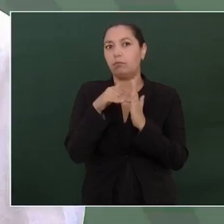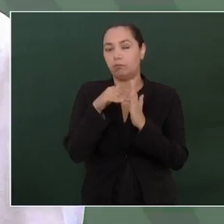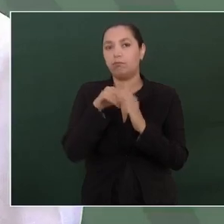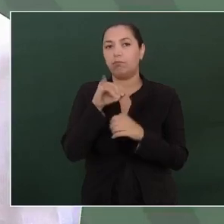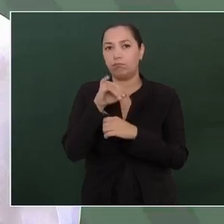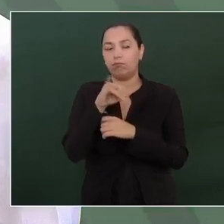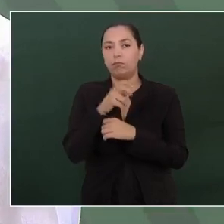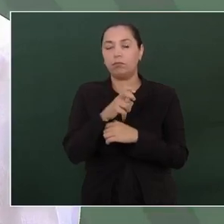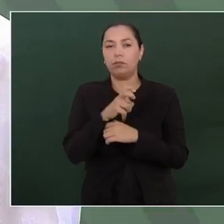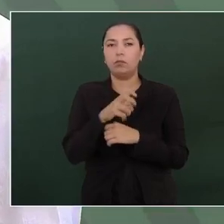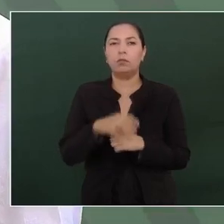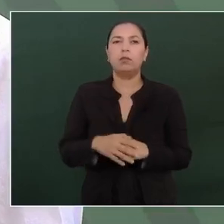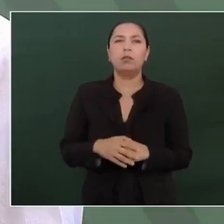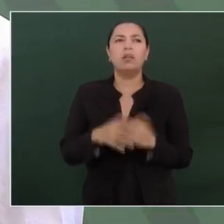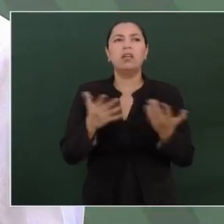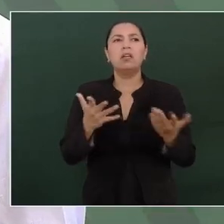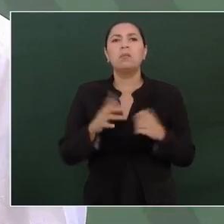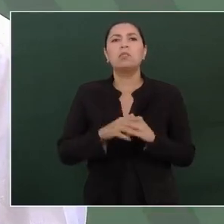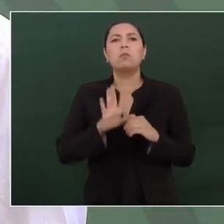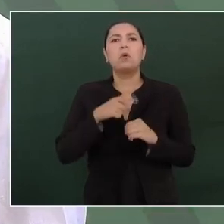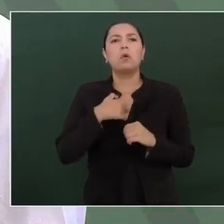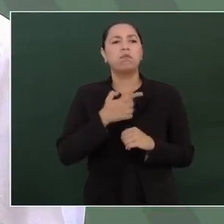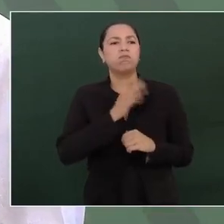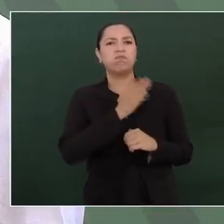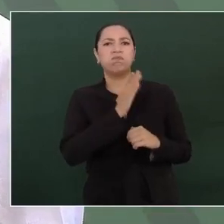y no es un asunto personal.